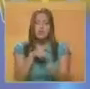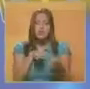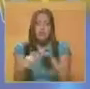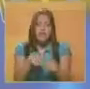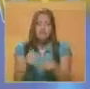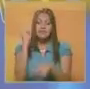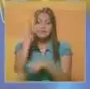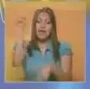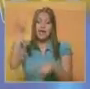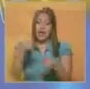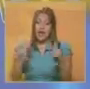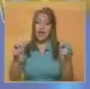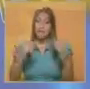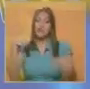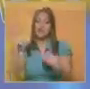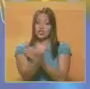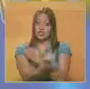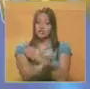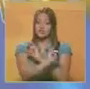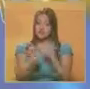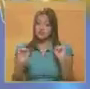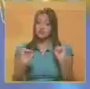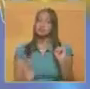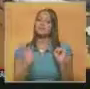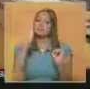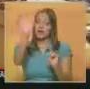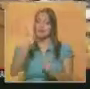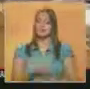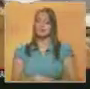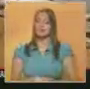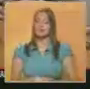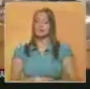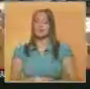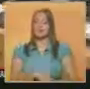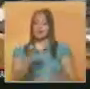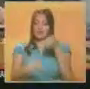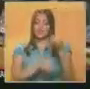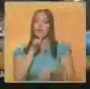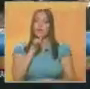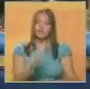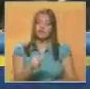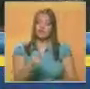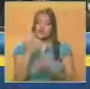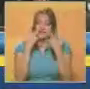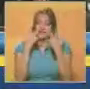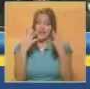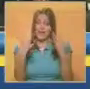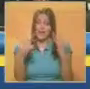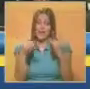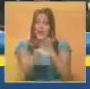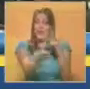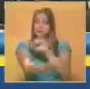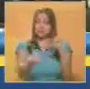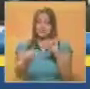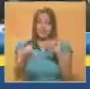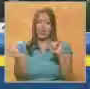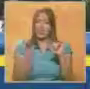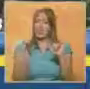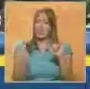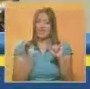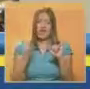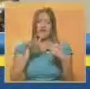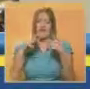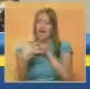asamblea general vote un proyecto de resolución sobre ese país el portavoz de la organización afirmó que se evidencian bombardeos indiscriminados sobre